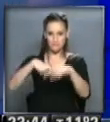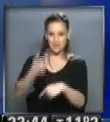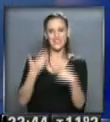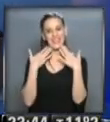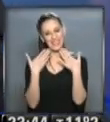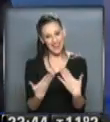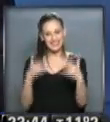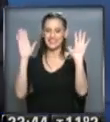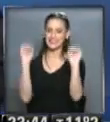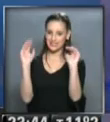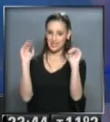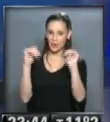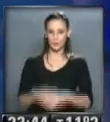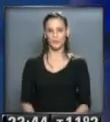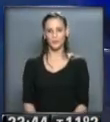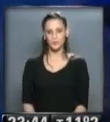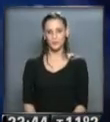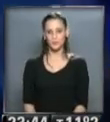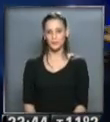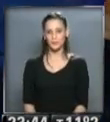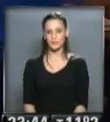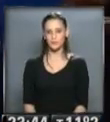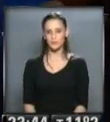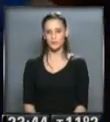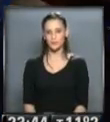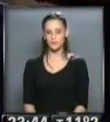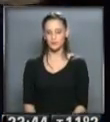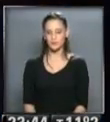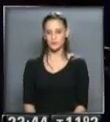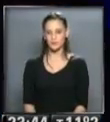gracias por acompañarnos chau mamá